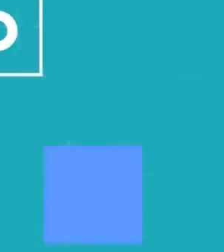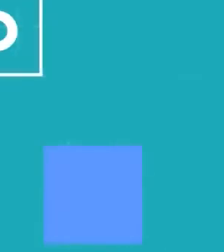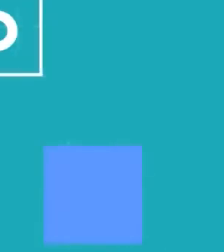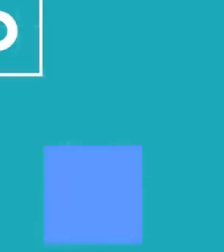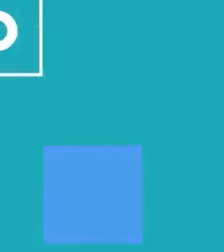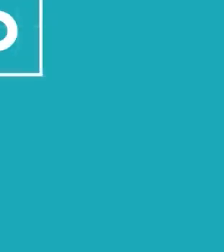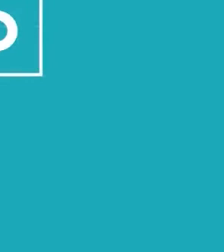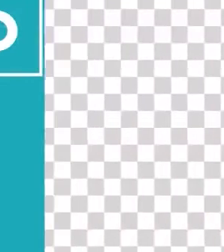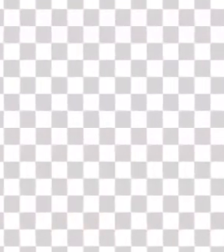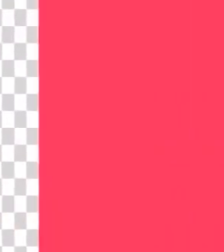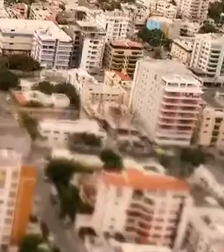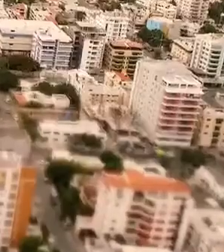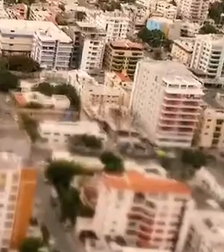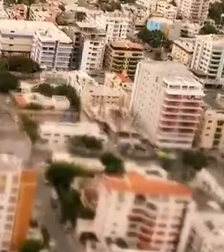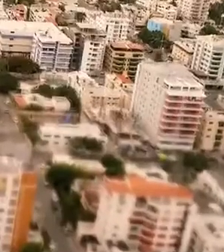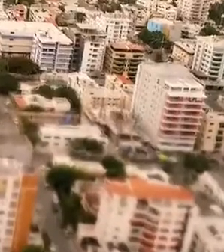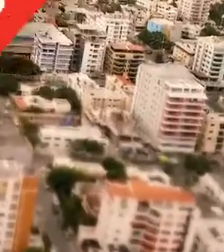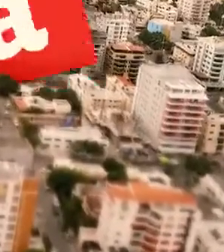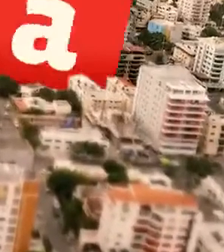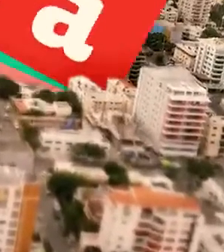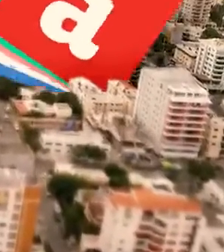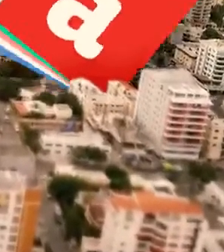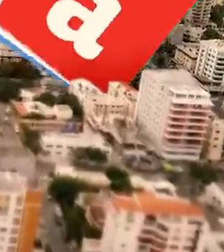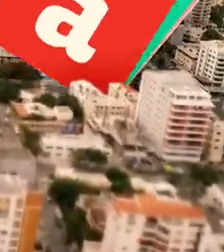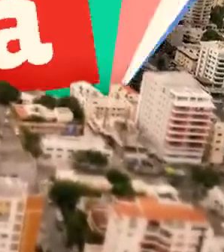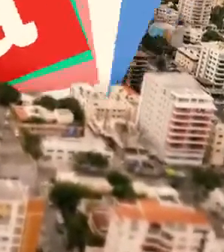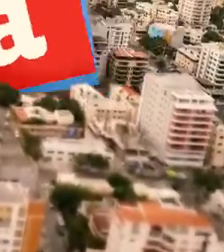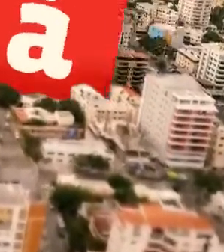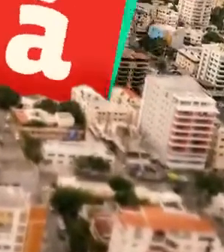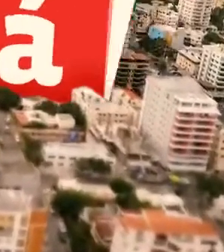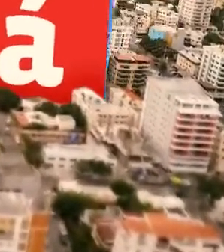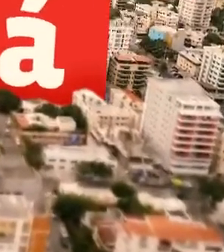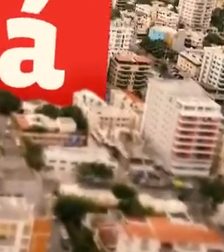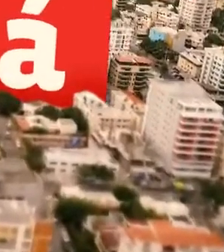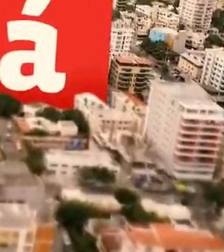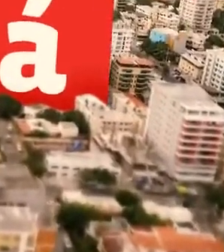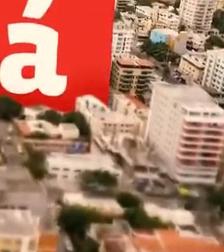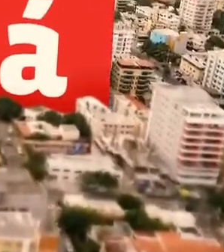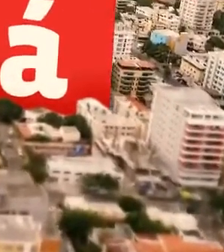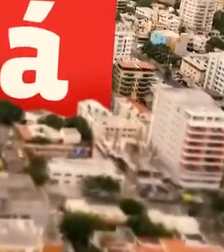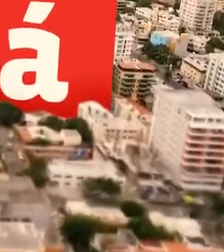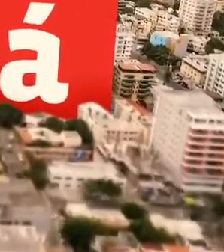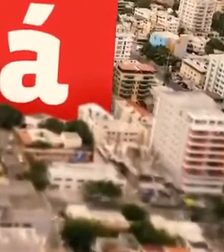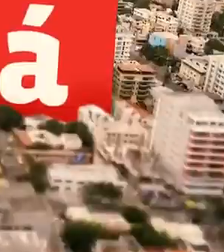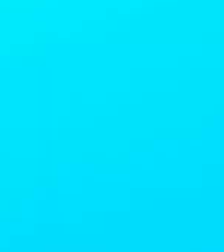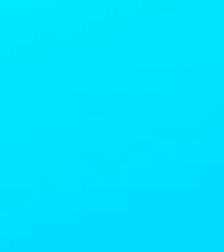sí sí y estás viendo tv